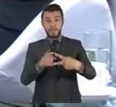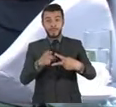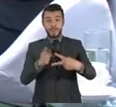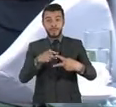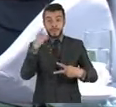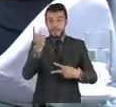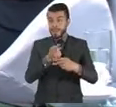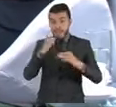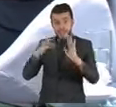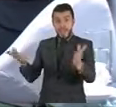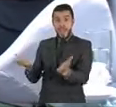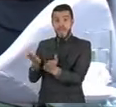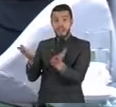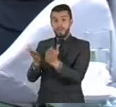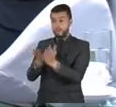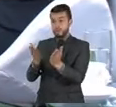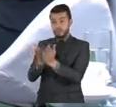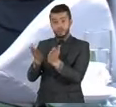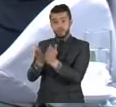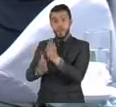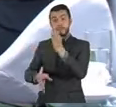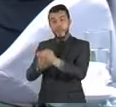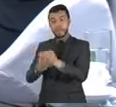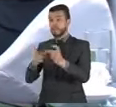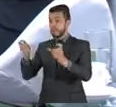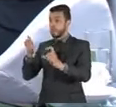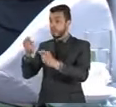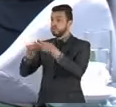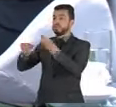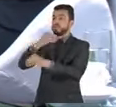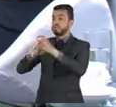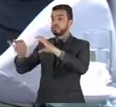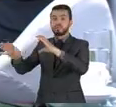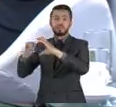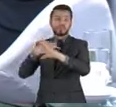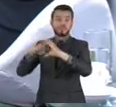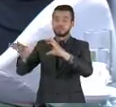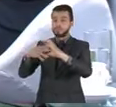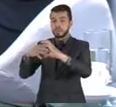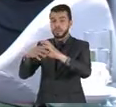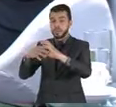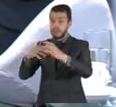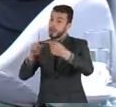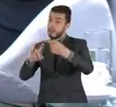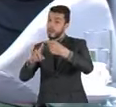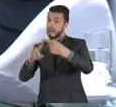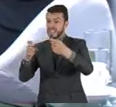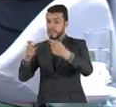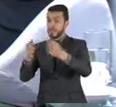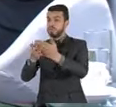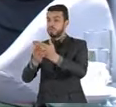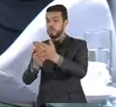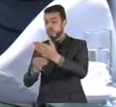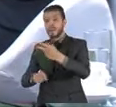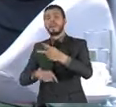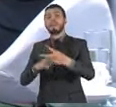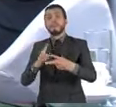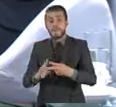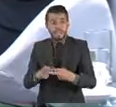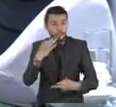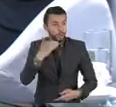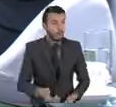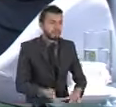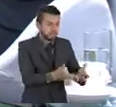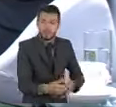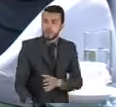la educación, las transferencias monetarias, pero también a que se ha recargado el cuidado no remunerado sobre los hombros de las mujeres. Entonces